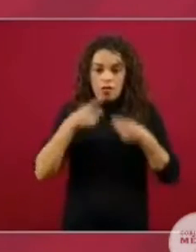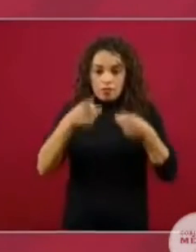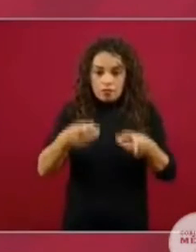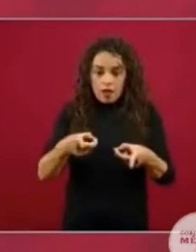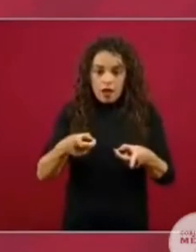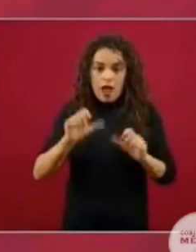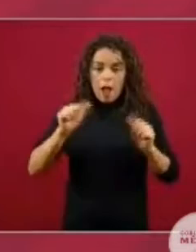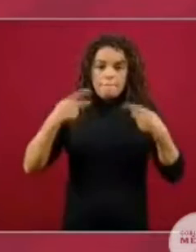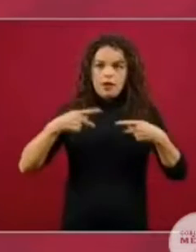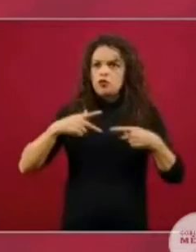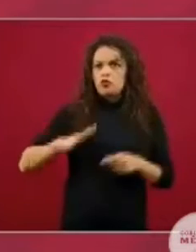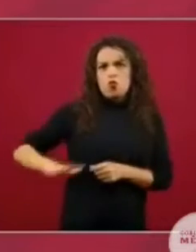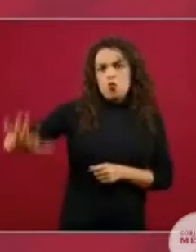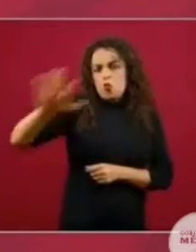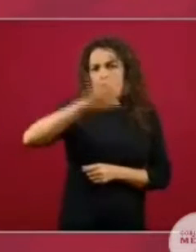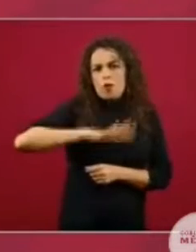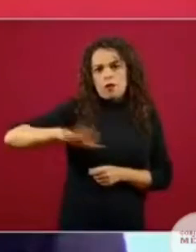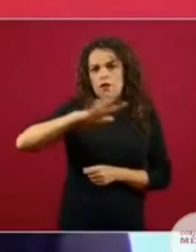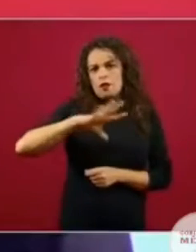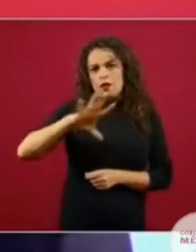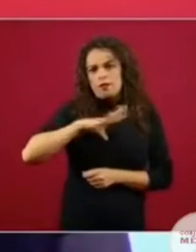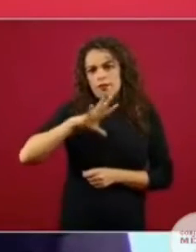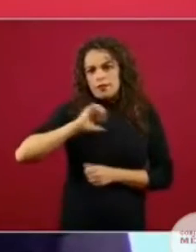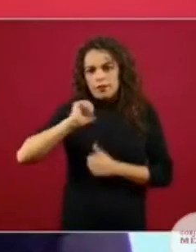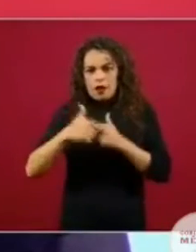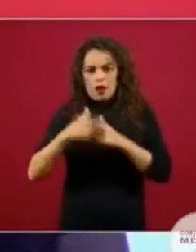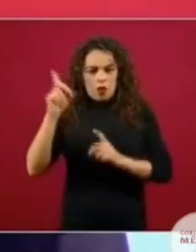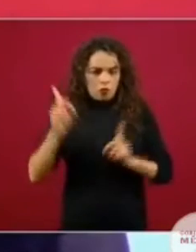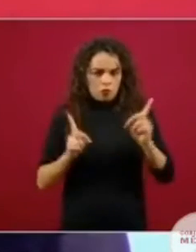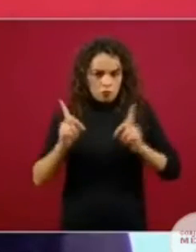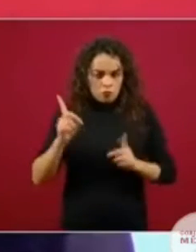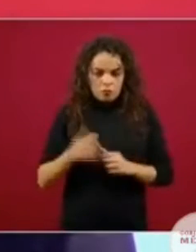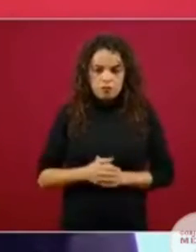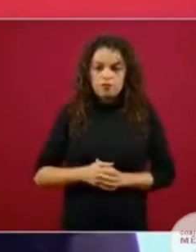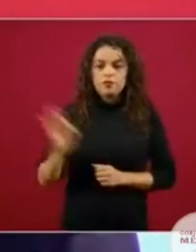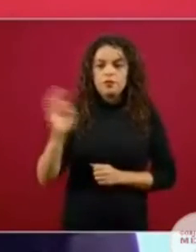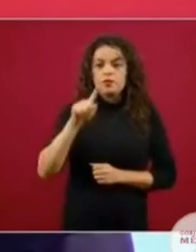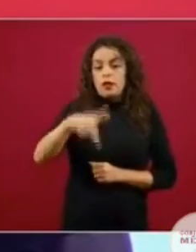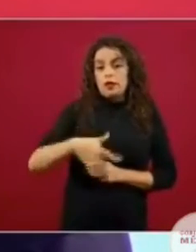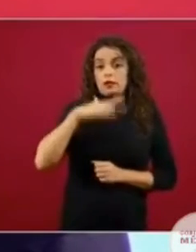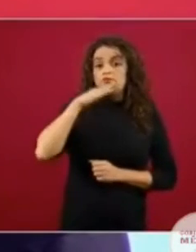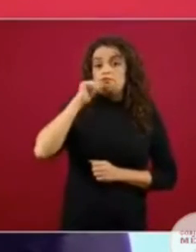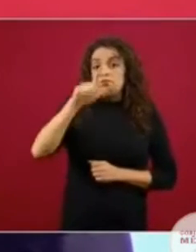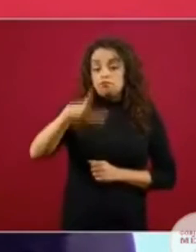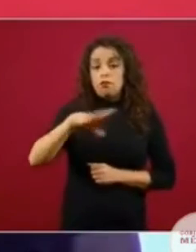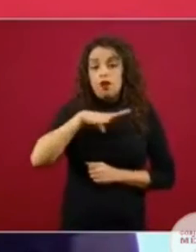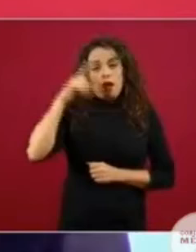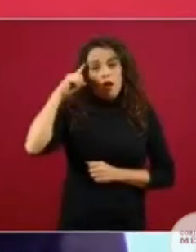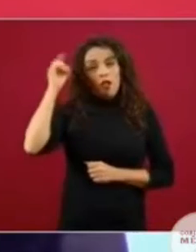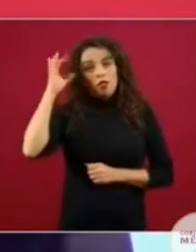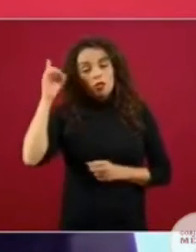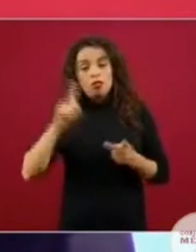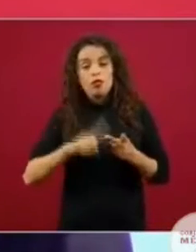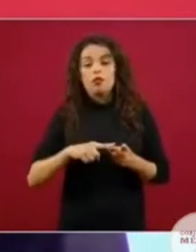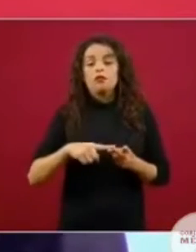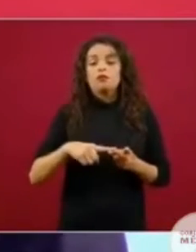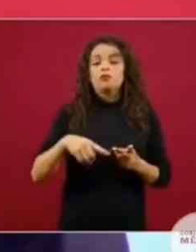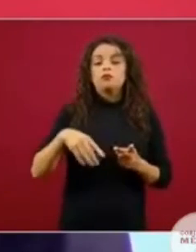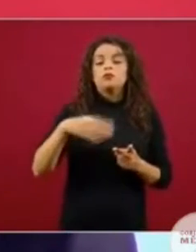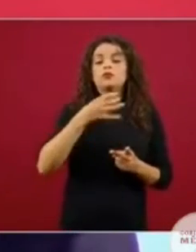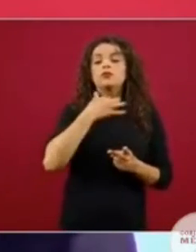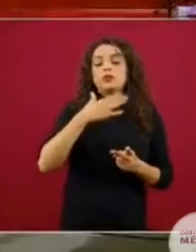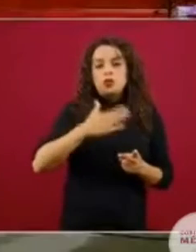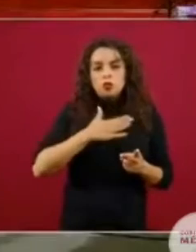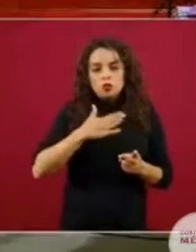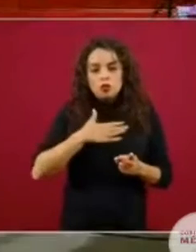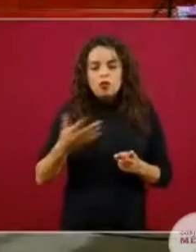recordamos a la población si usted presenta síntomas de qubits fiebre tos dolor de garganta dolor de cabeza malestar general debilidad